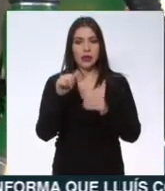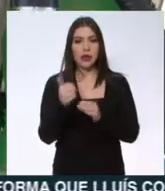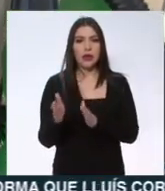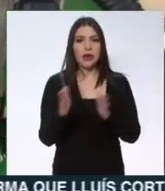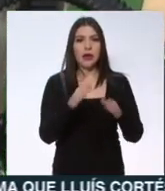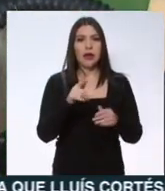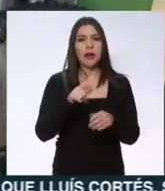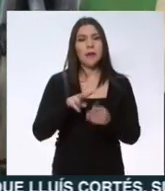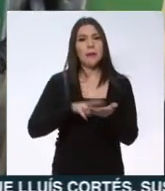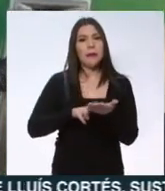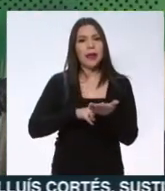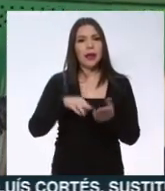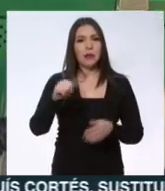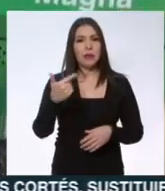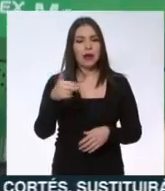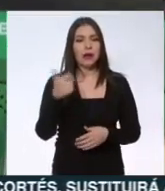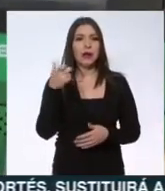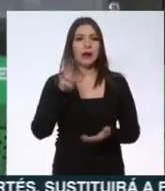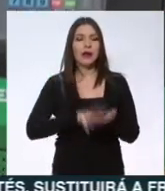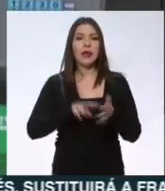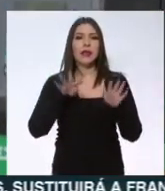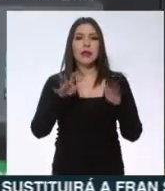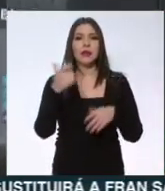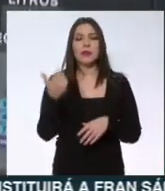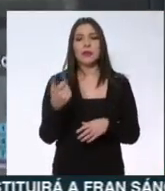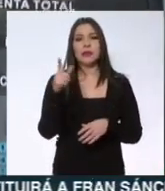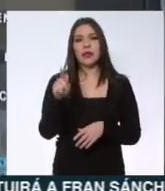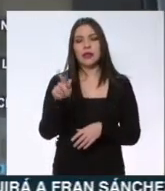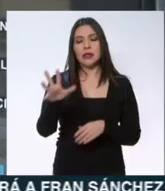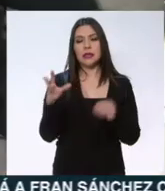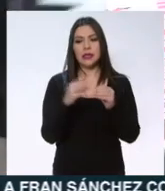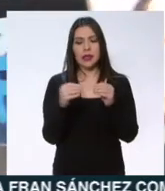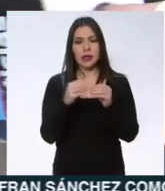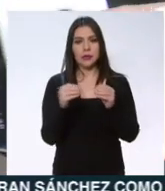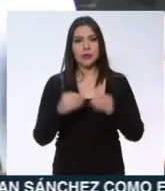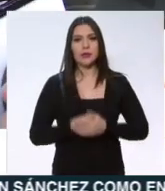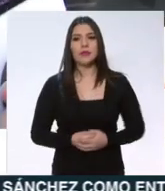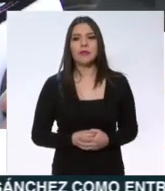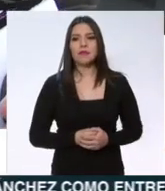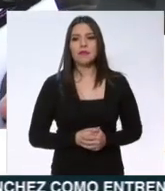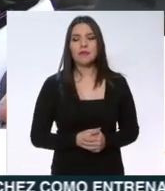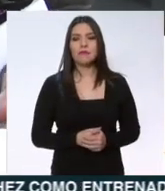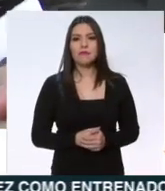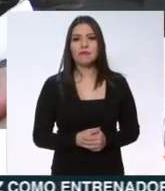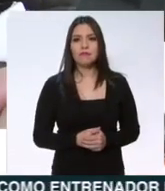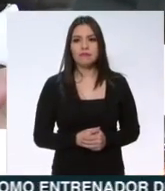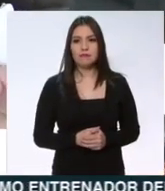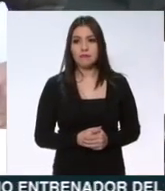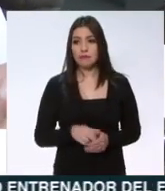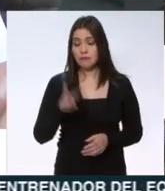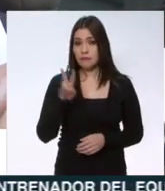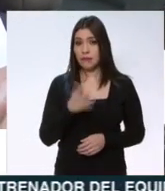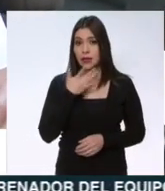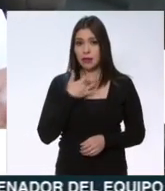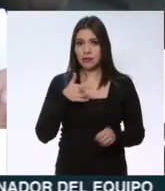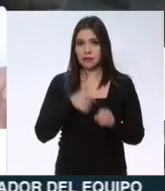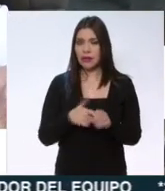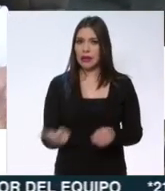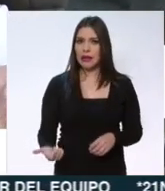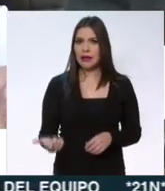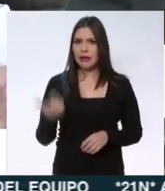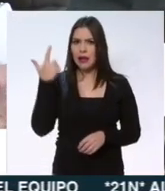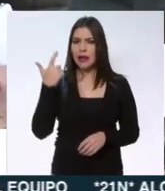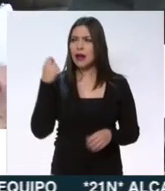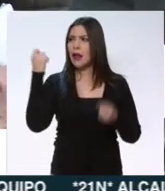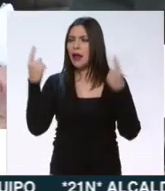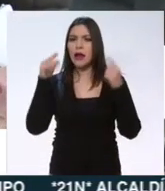la Magna cuesta 19 pesos con 75 centavos. Ay, no, pues está súper cara. Tenemos entendido que en algunos